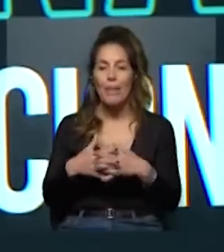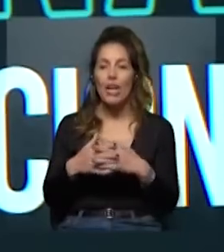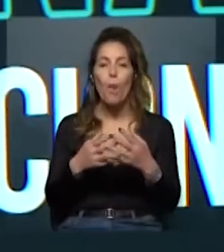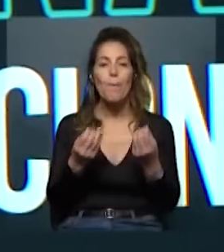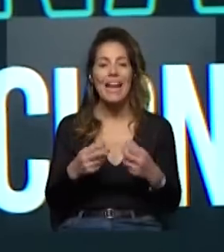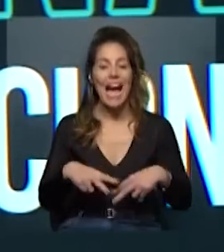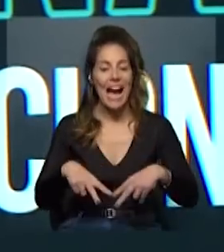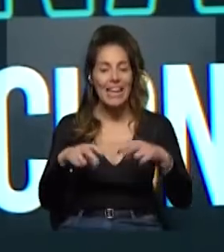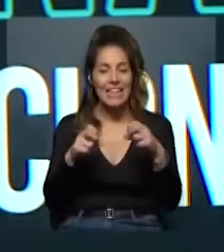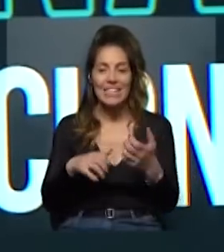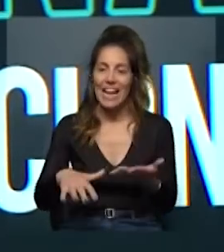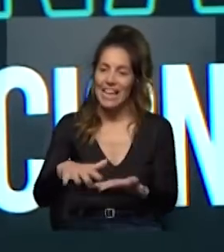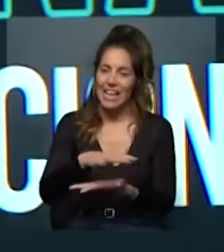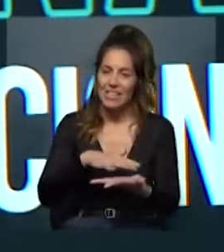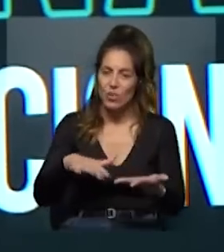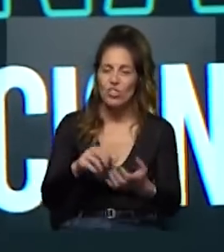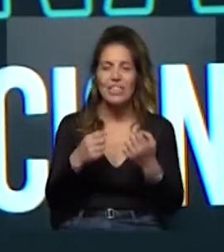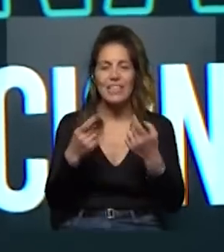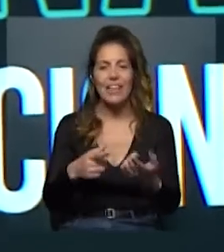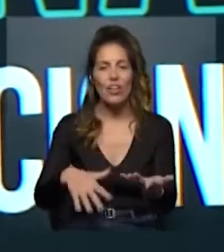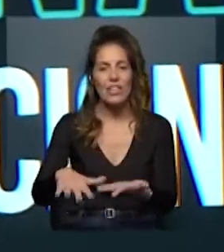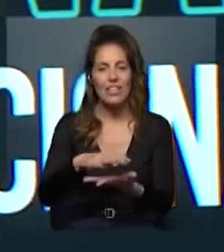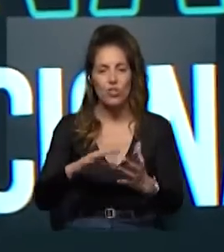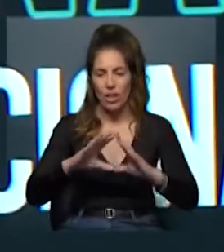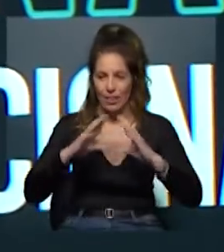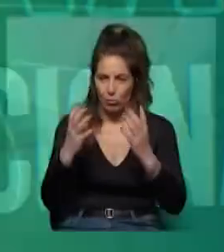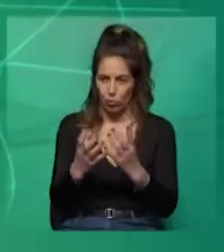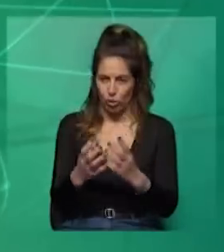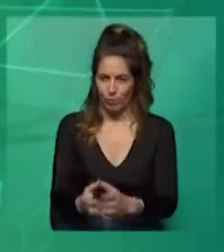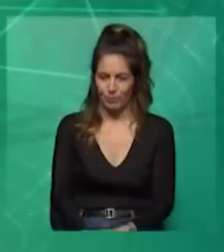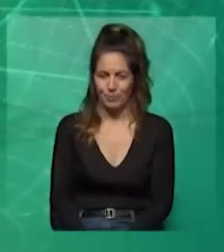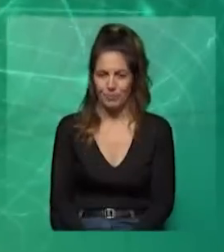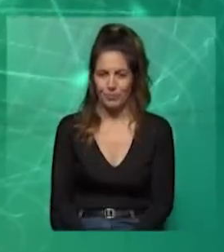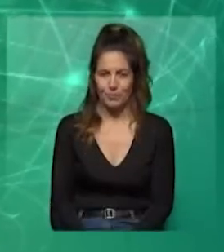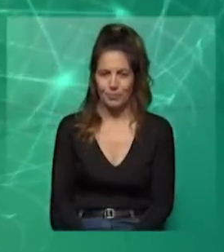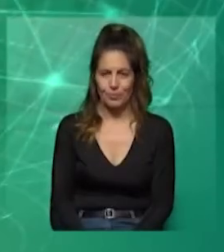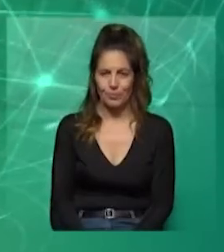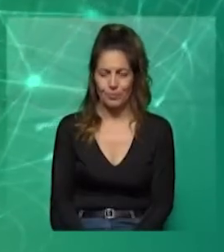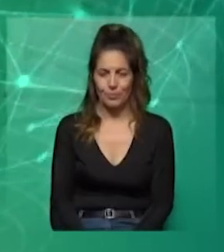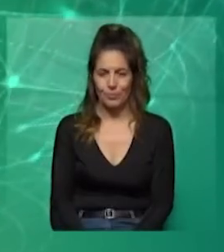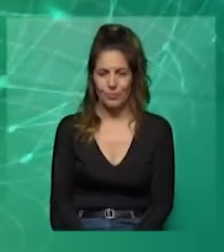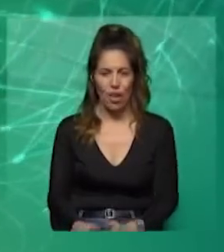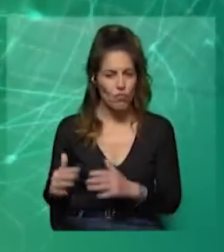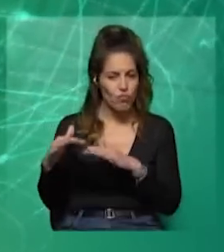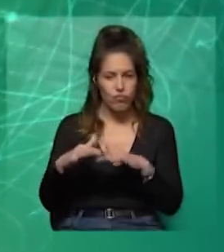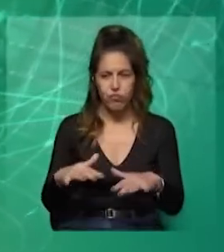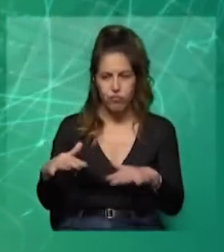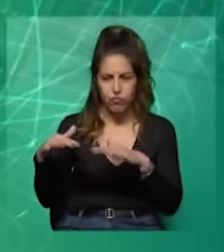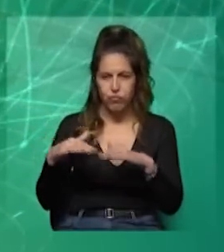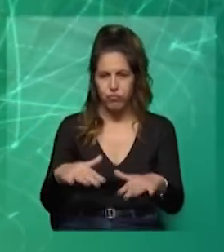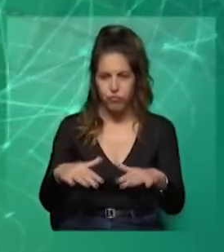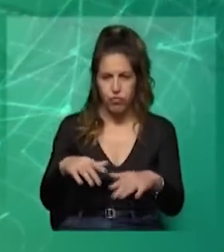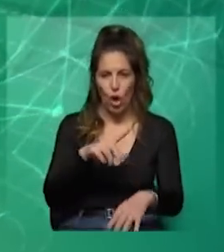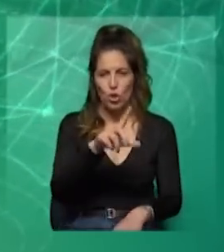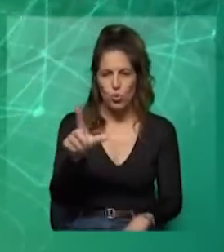precisamente la situación que se está dando en esa zona del mundo el tránsito incesante de migrantes sudamericanos que